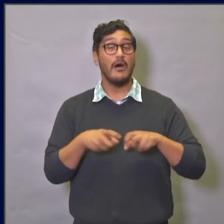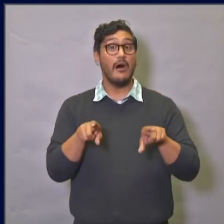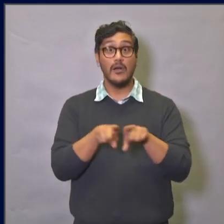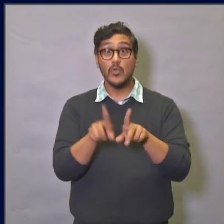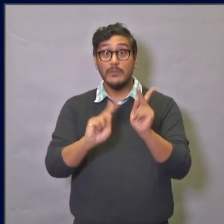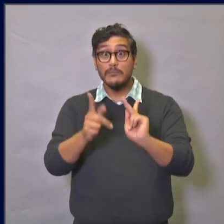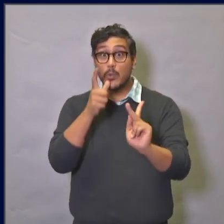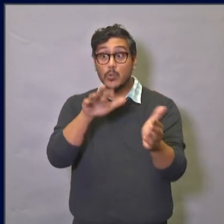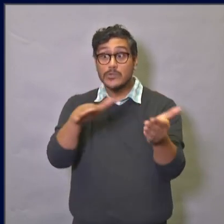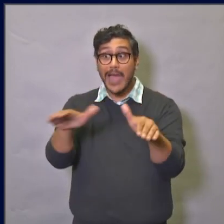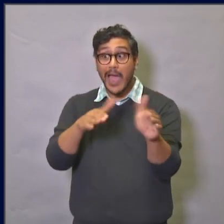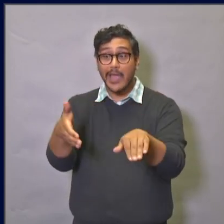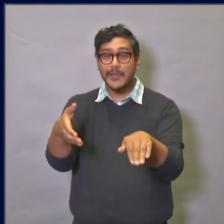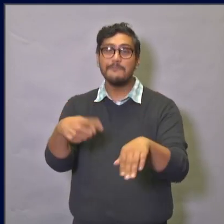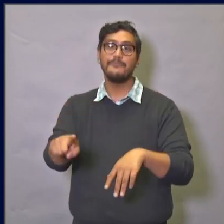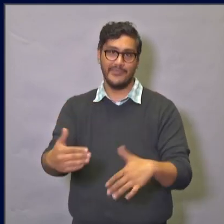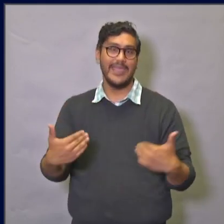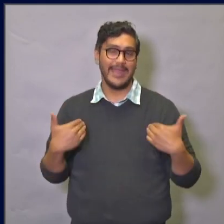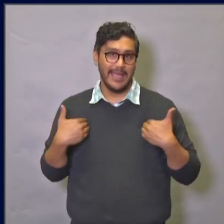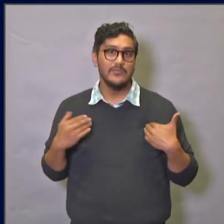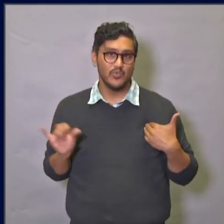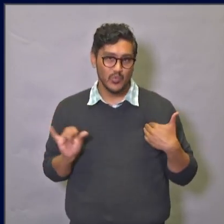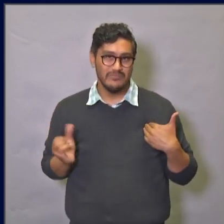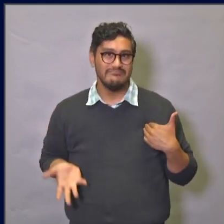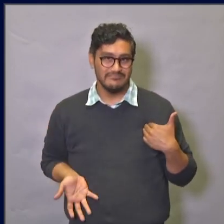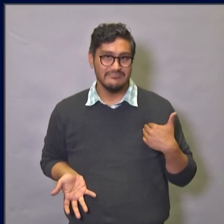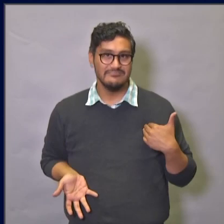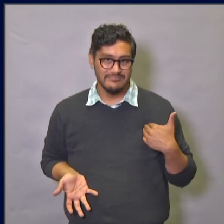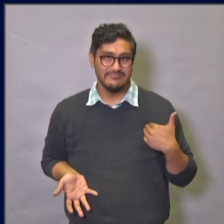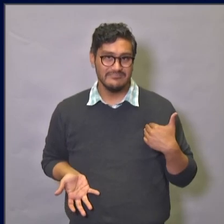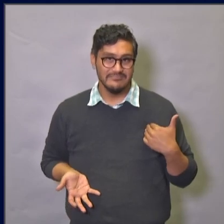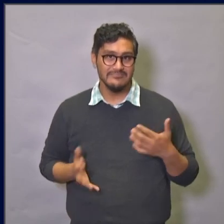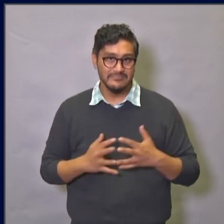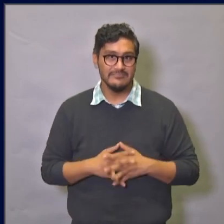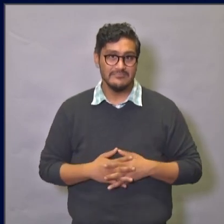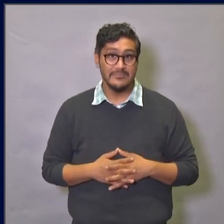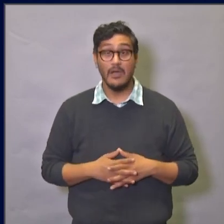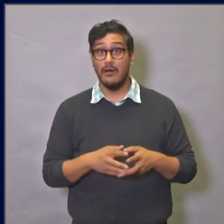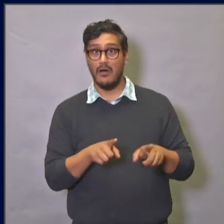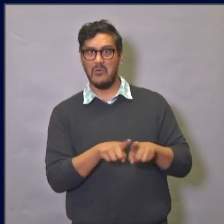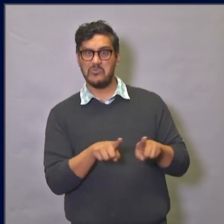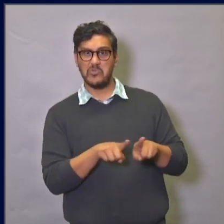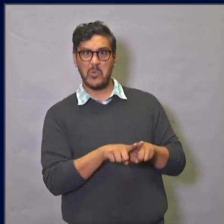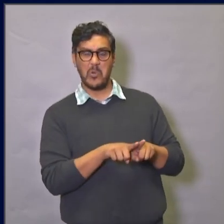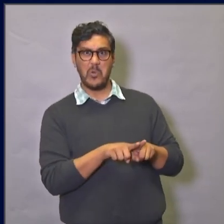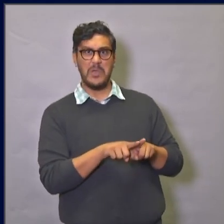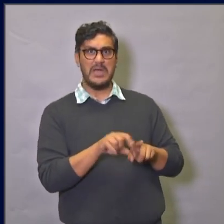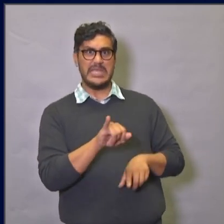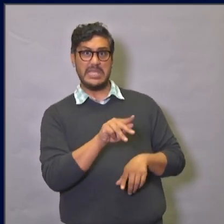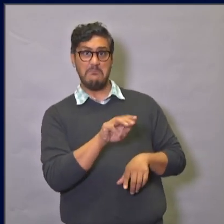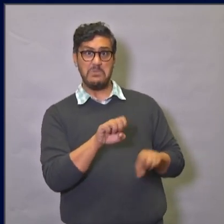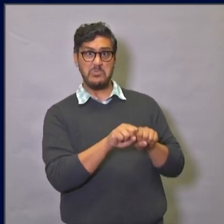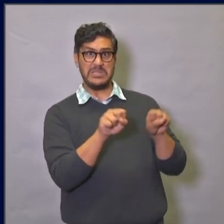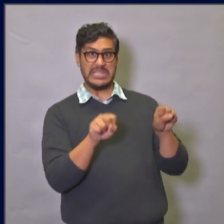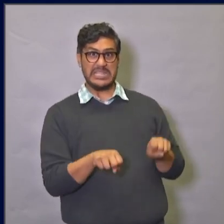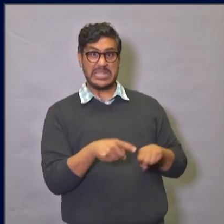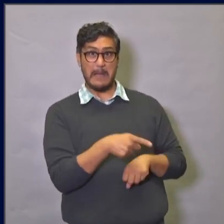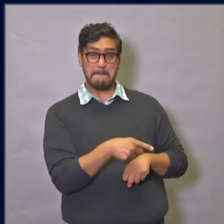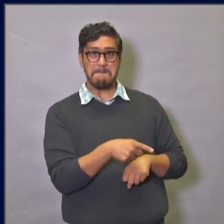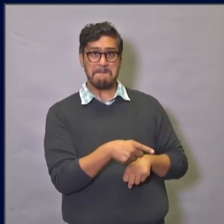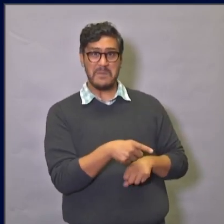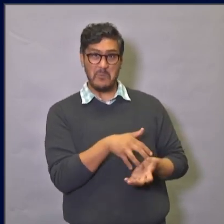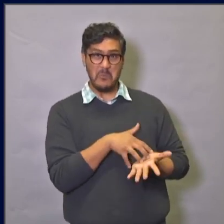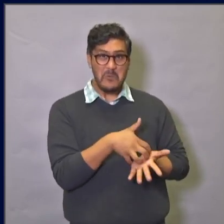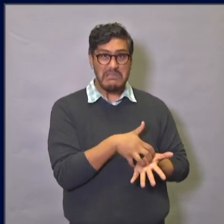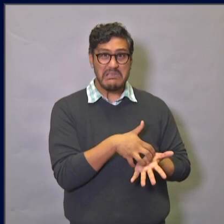de COVID-19, al igual que las condiciones que comprometen el sistema inmunológico. Next slide,